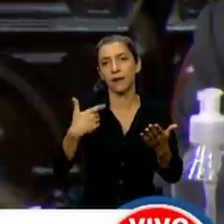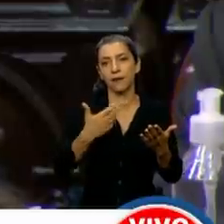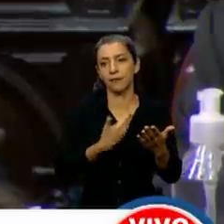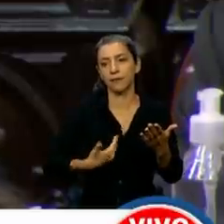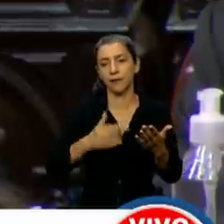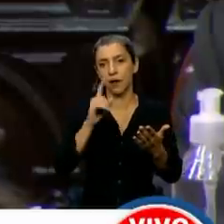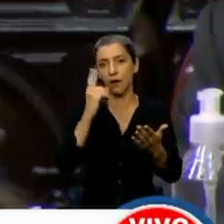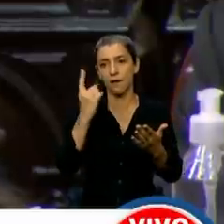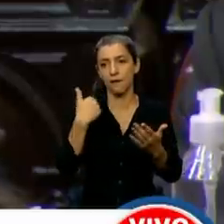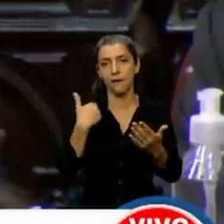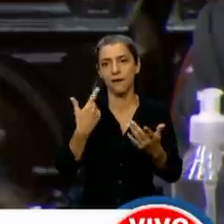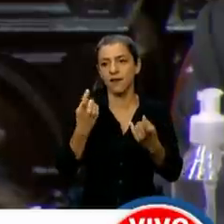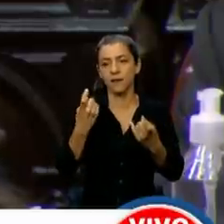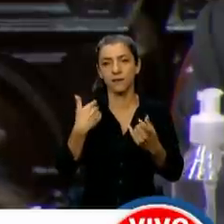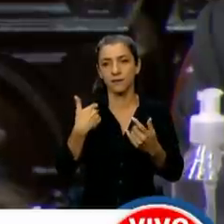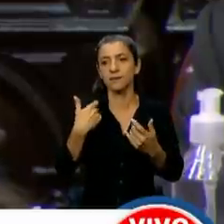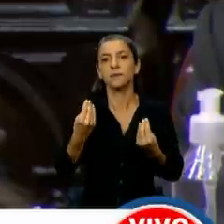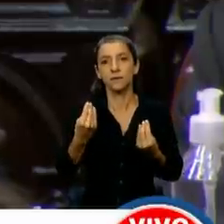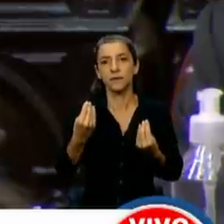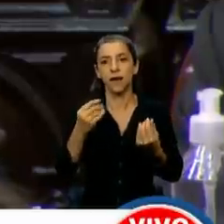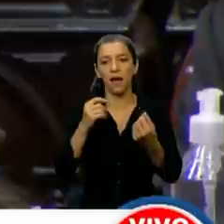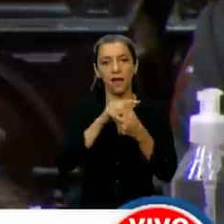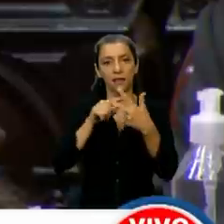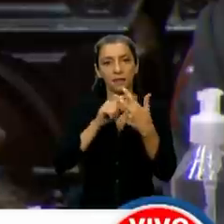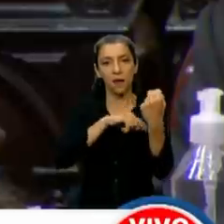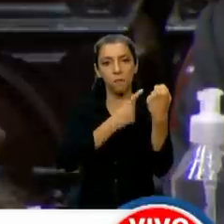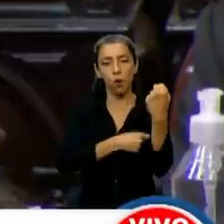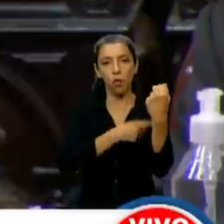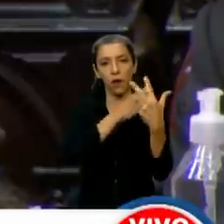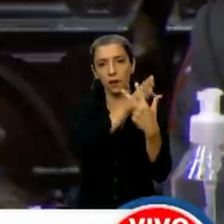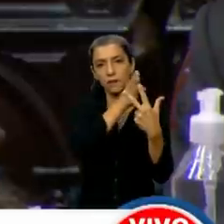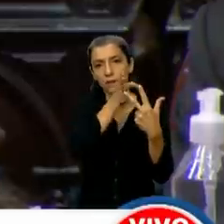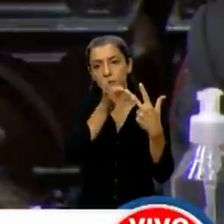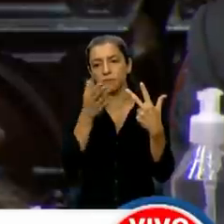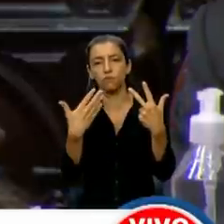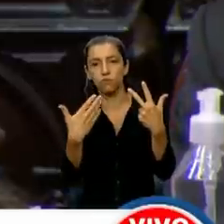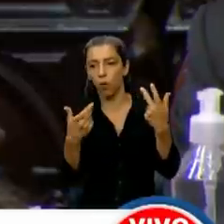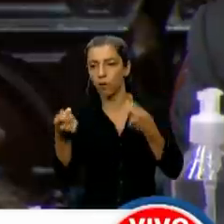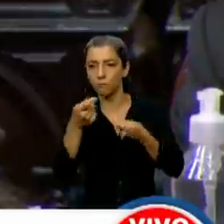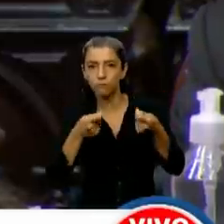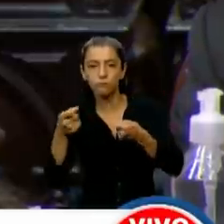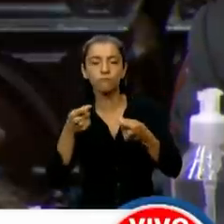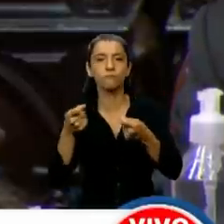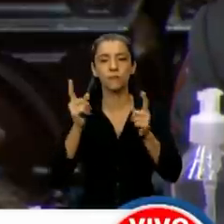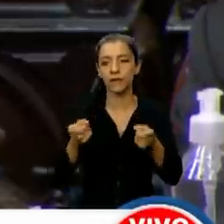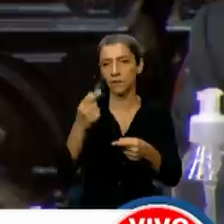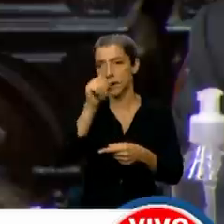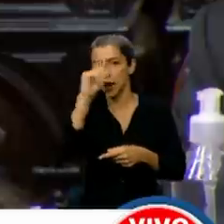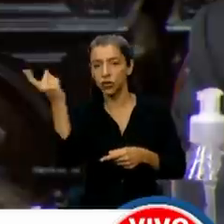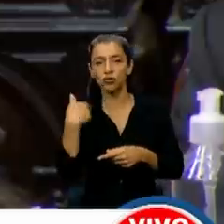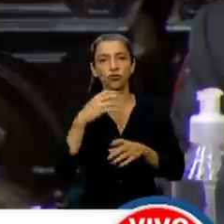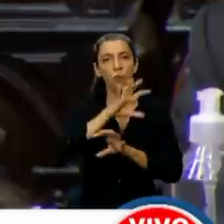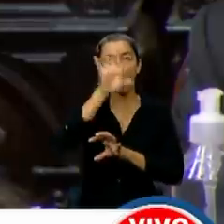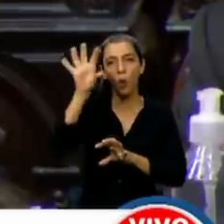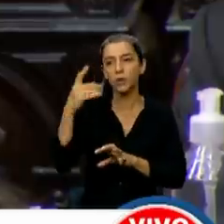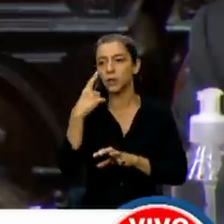refiere al financiamiento de un país de sus tres poderes y de los niveles diferenciales de la nación de las provincias y de